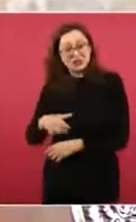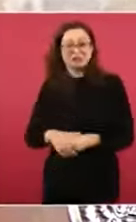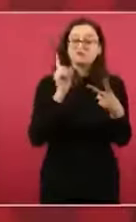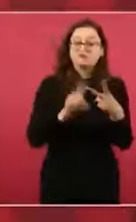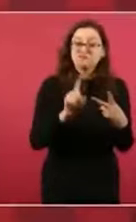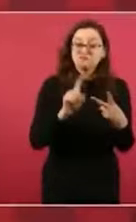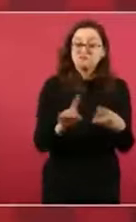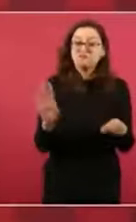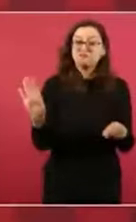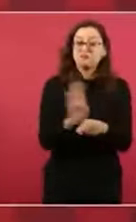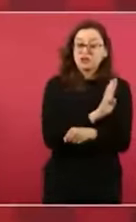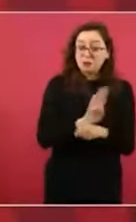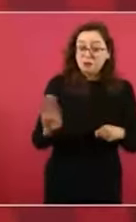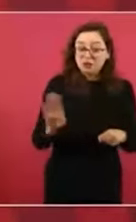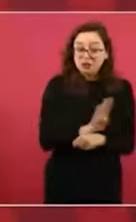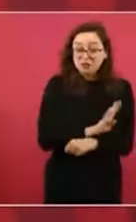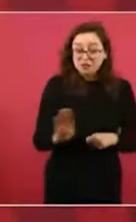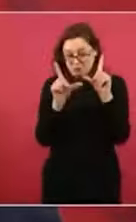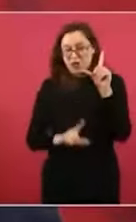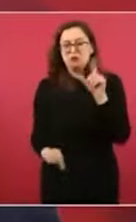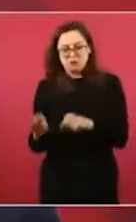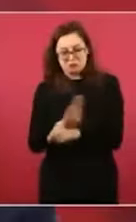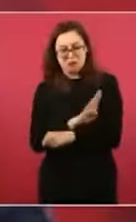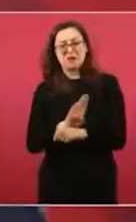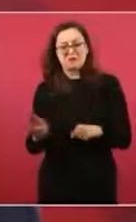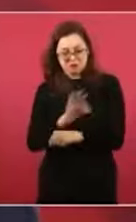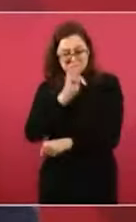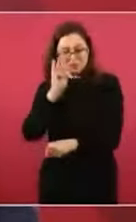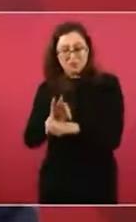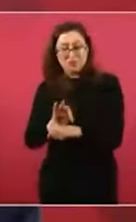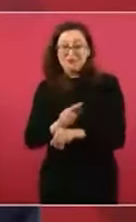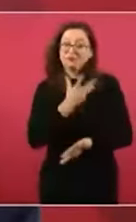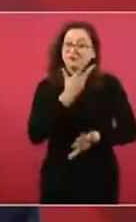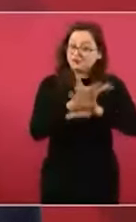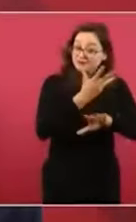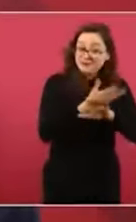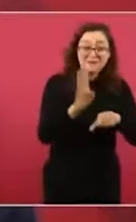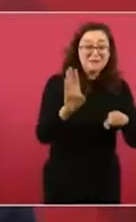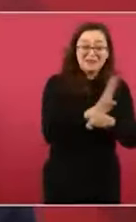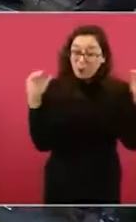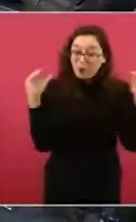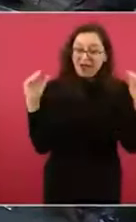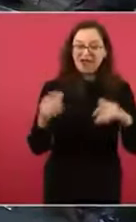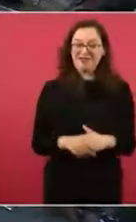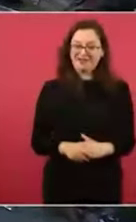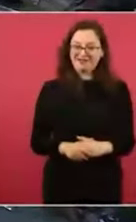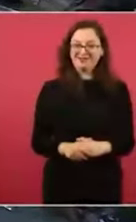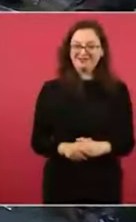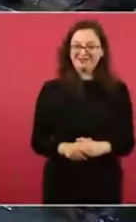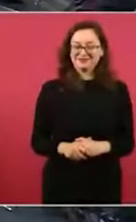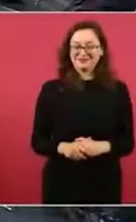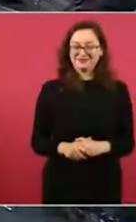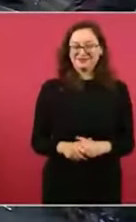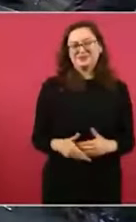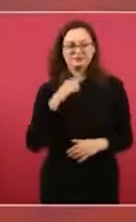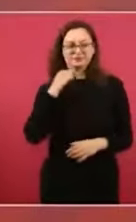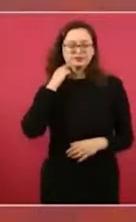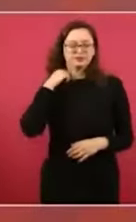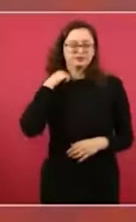no le conviene a Estados Unidos, ya no es el tiempo de antes. Imagínense ustedes